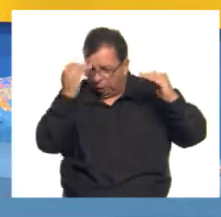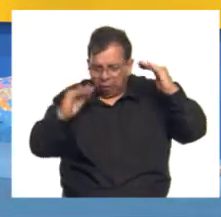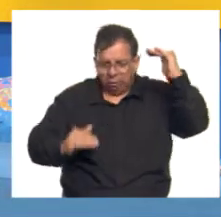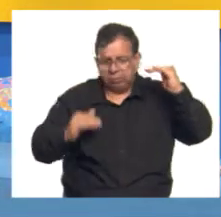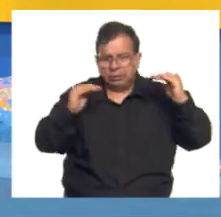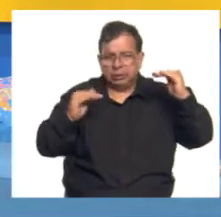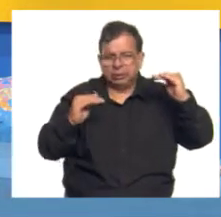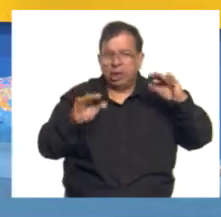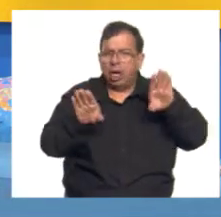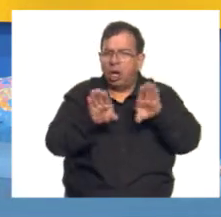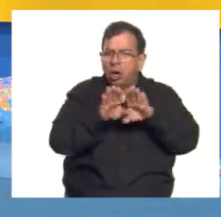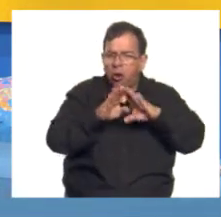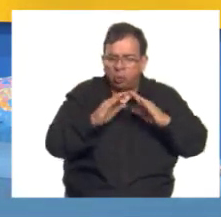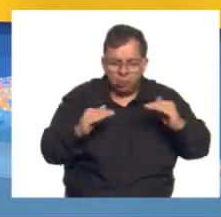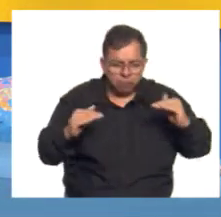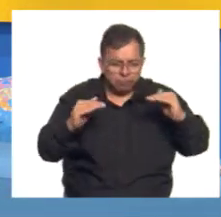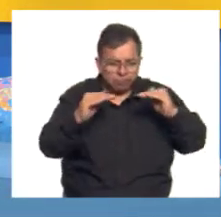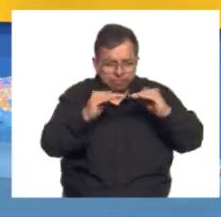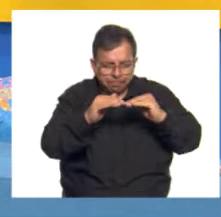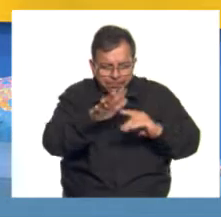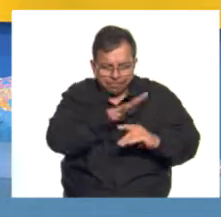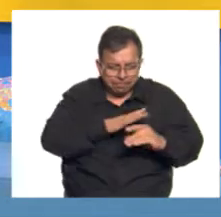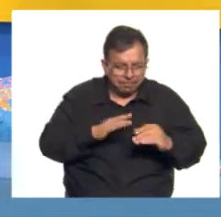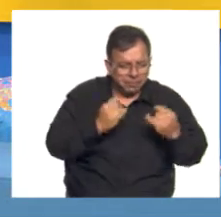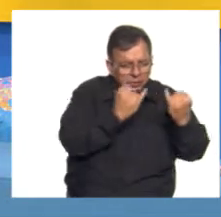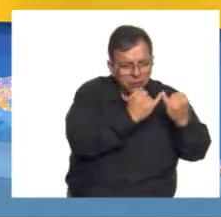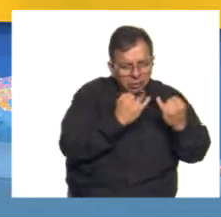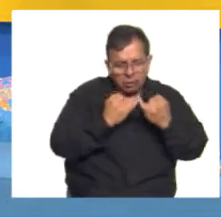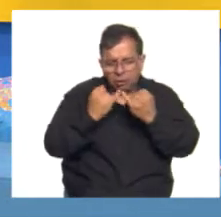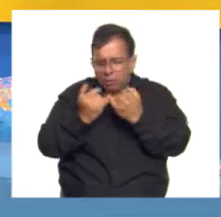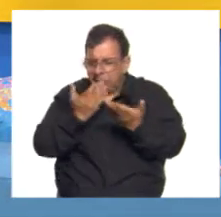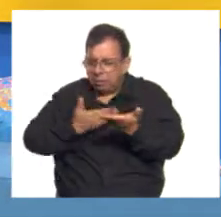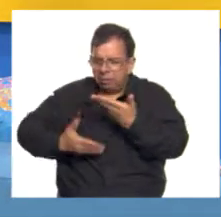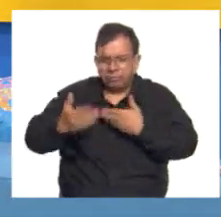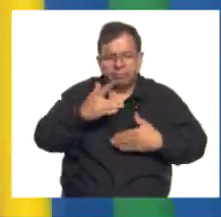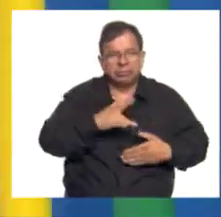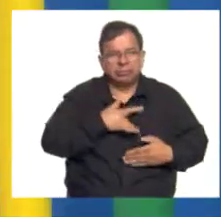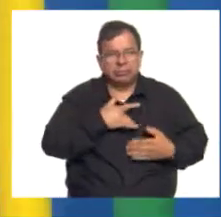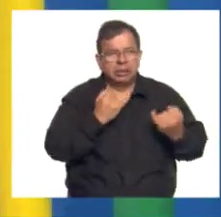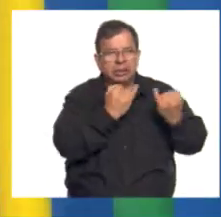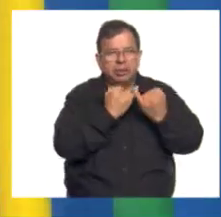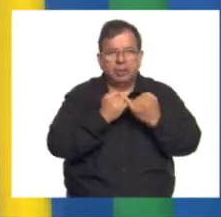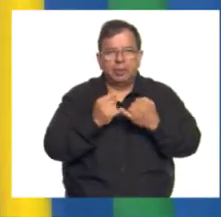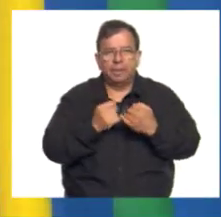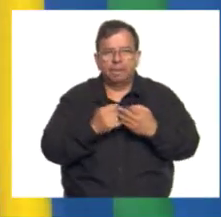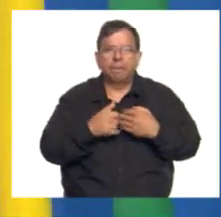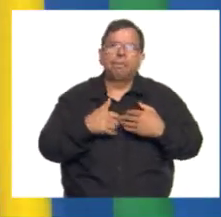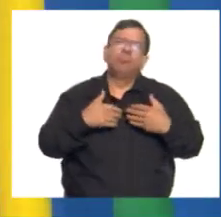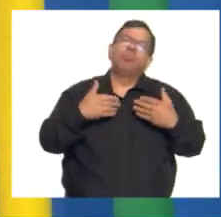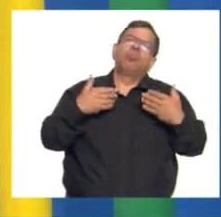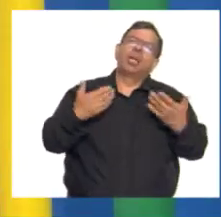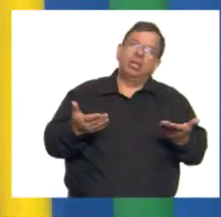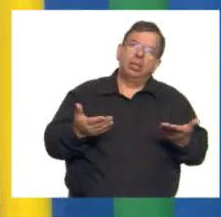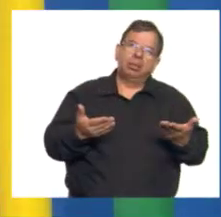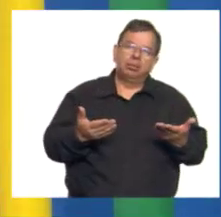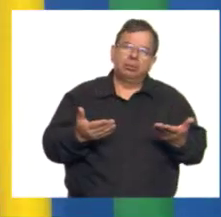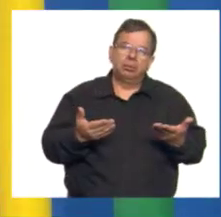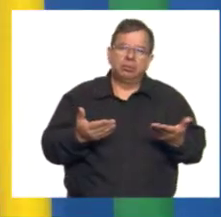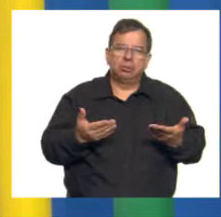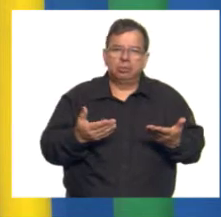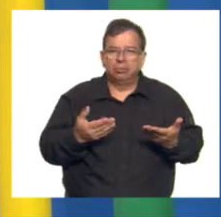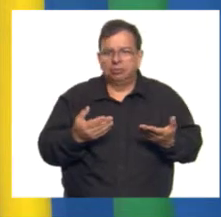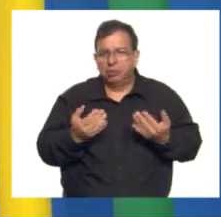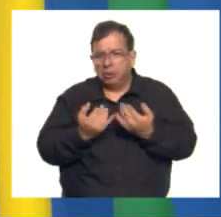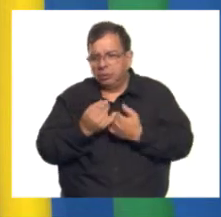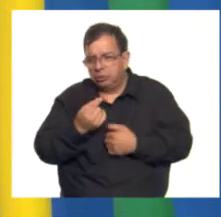se tuvieran los elementos en común para que se identificaran todos como iguales. Por supuesto, porque no es lo mismo